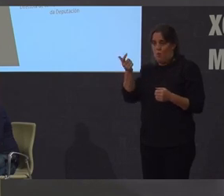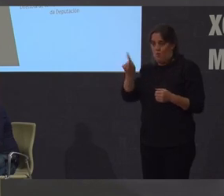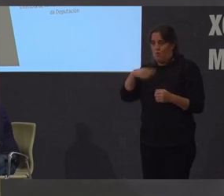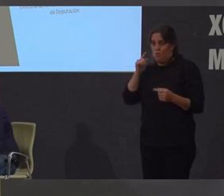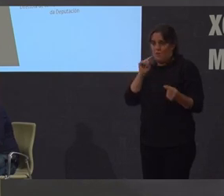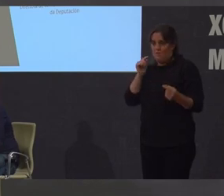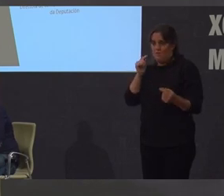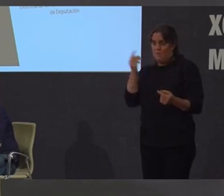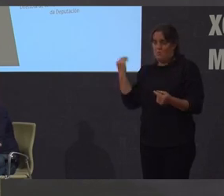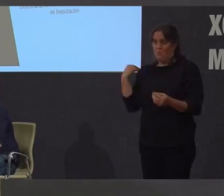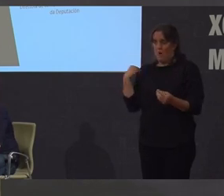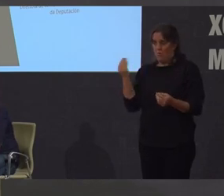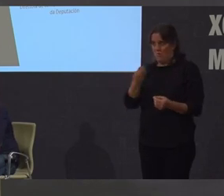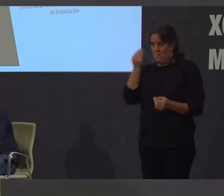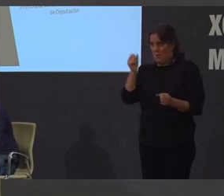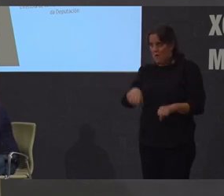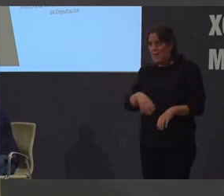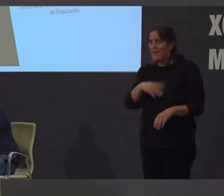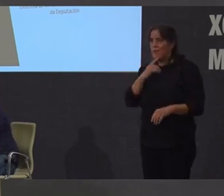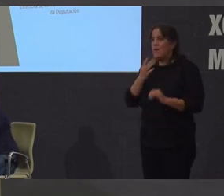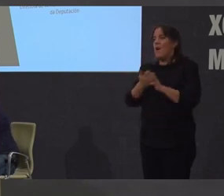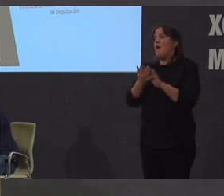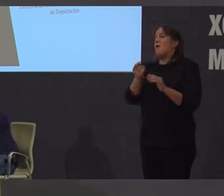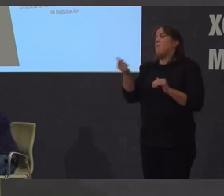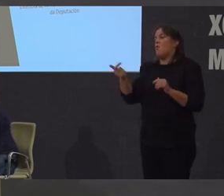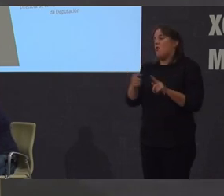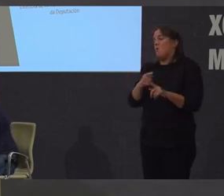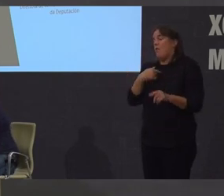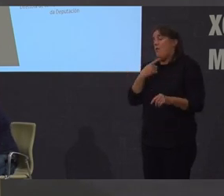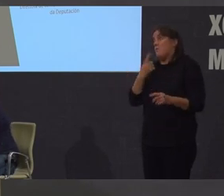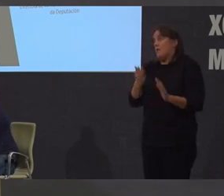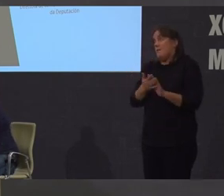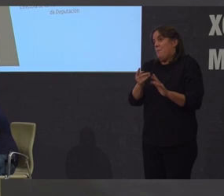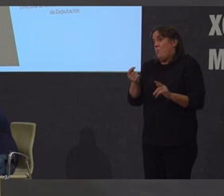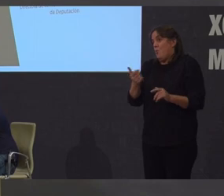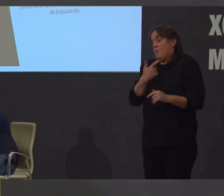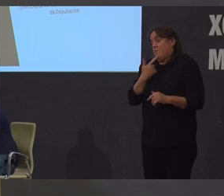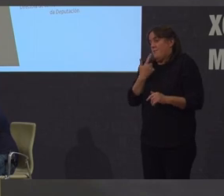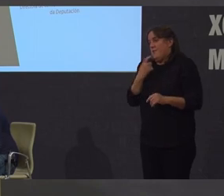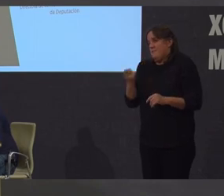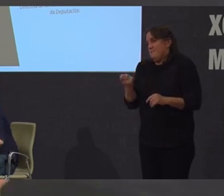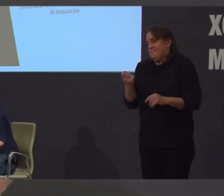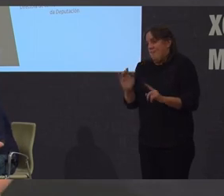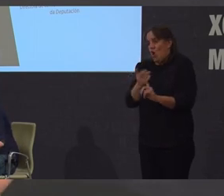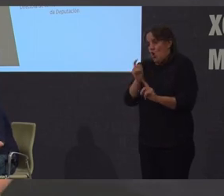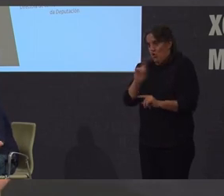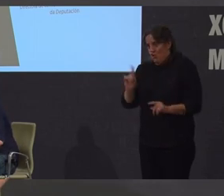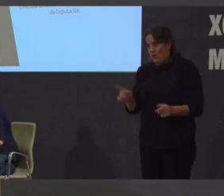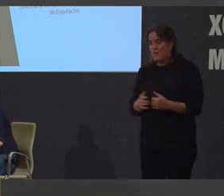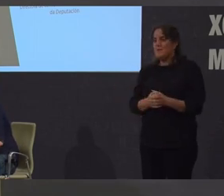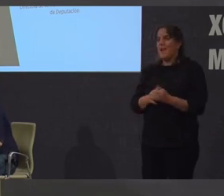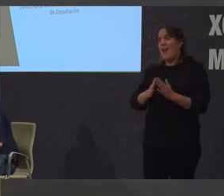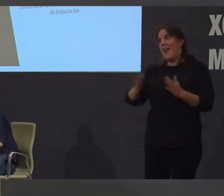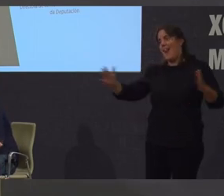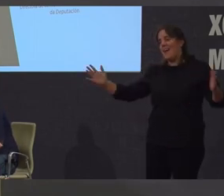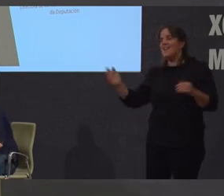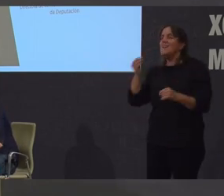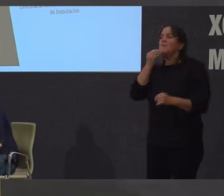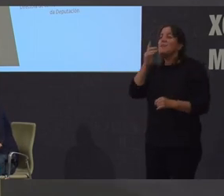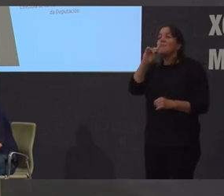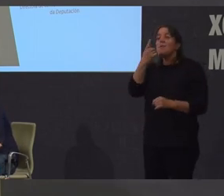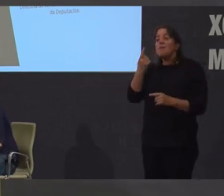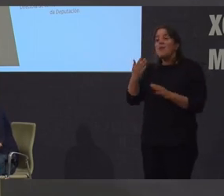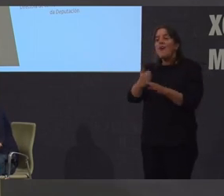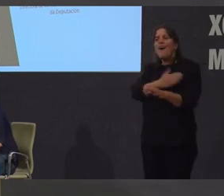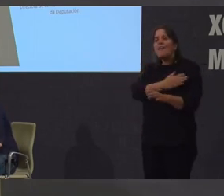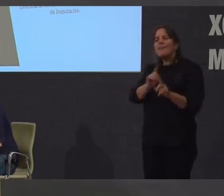preguntas, pero eso de voy a intentar hablar poco como nunca lo consigo. En un primer momento me gustaría,